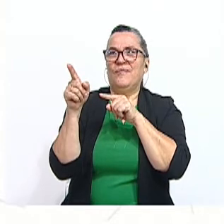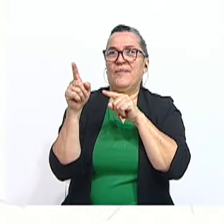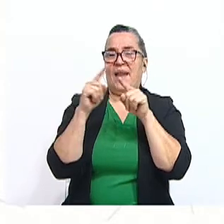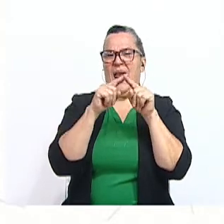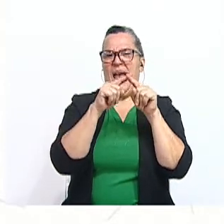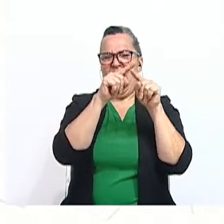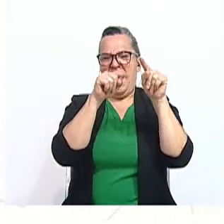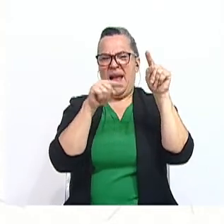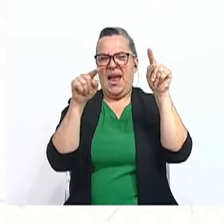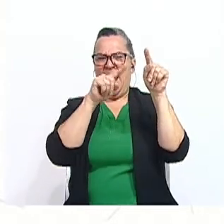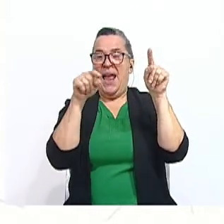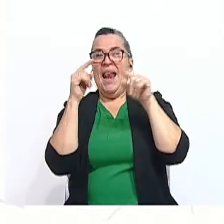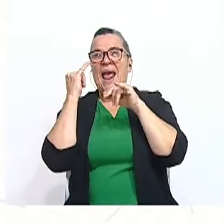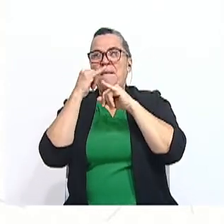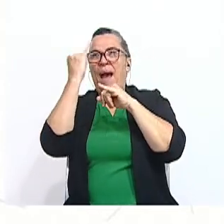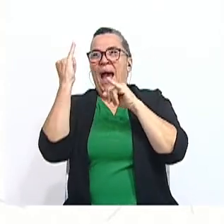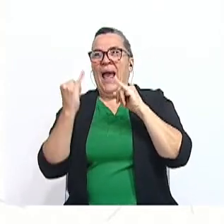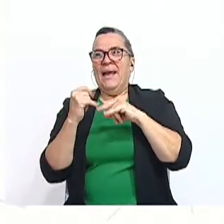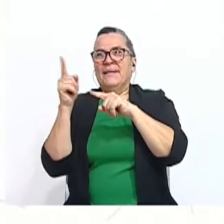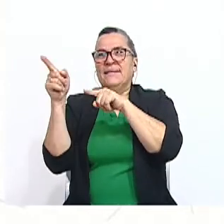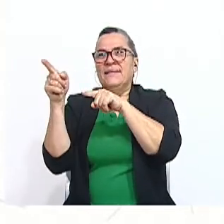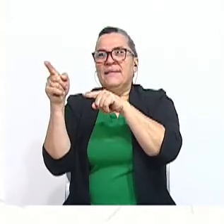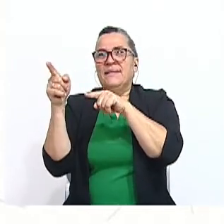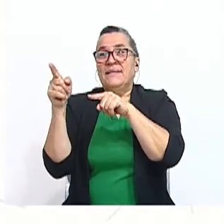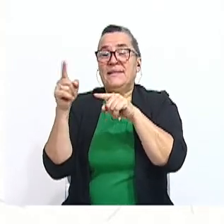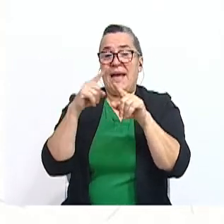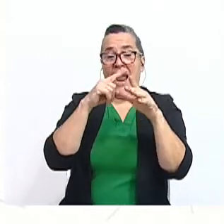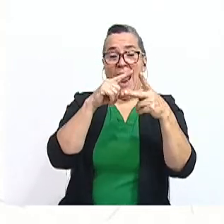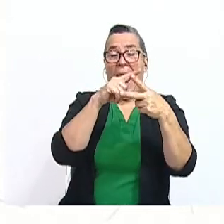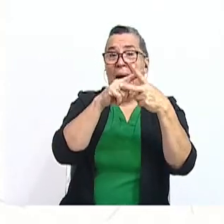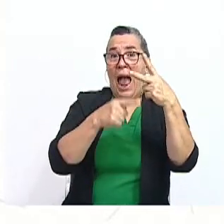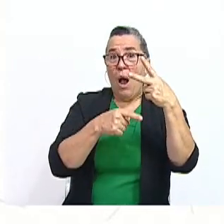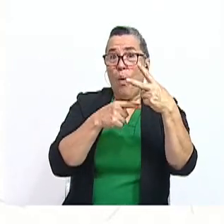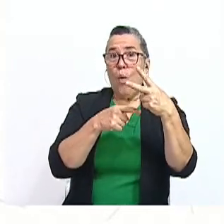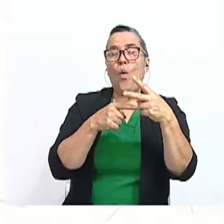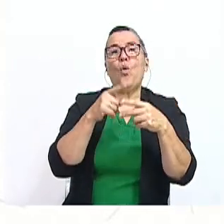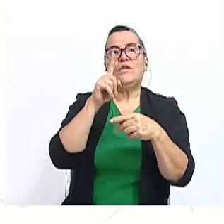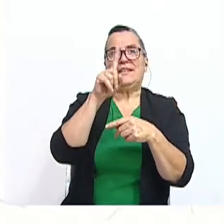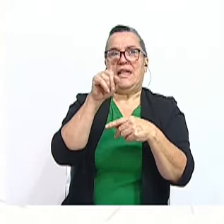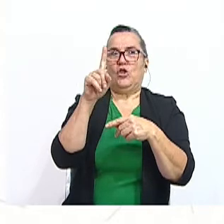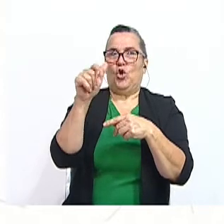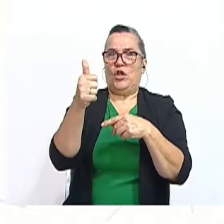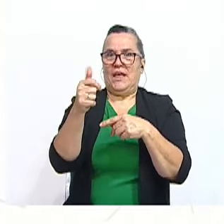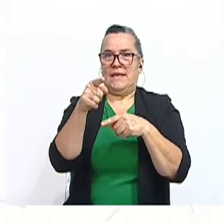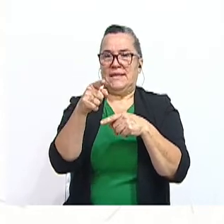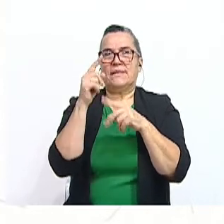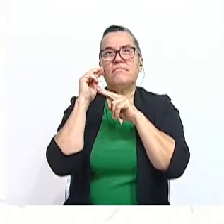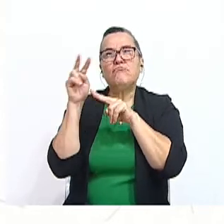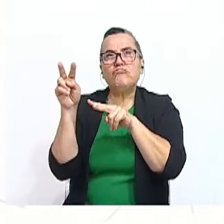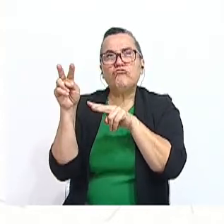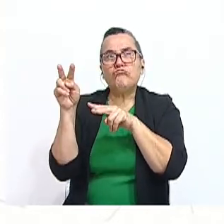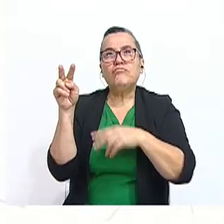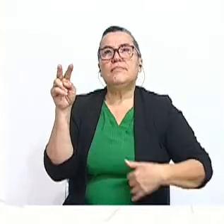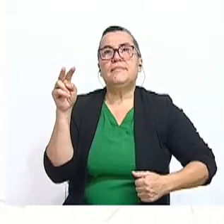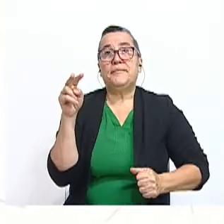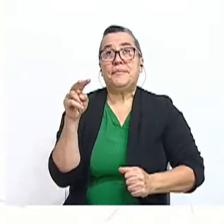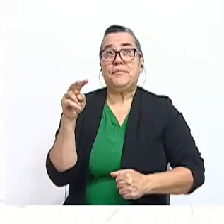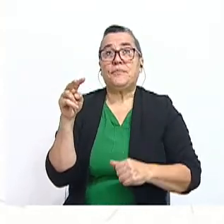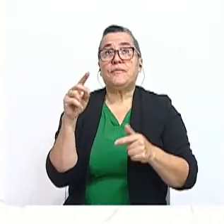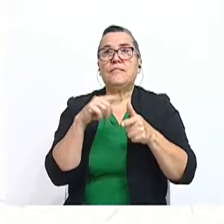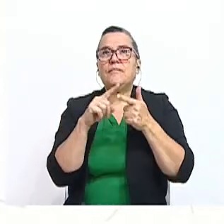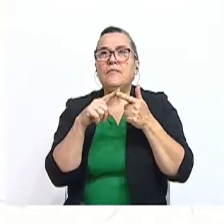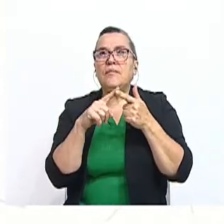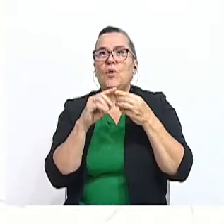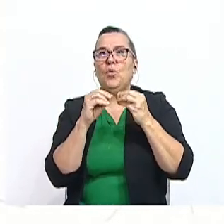dato está en la imagen. ¿Lo ven? Que el ángulo es 110. Entonces, determinamos lo que es la medida del